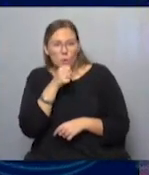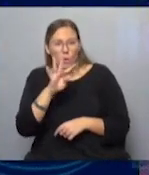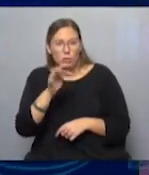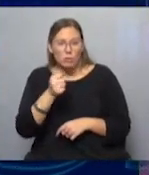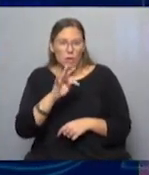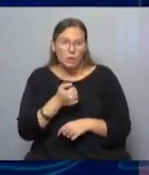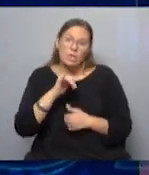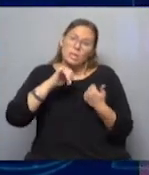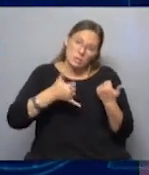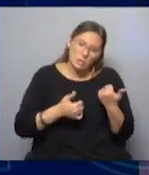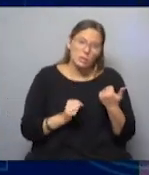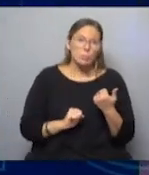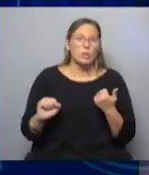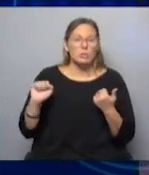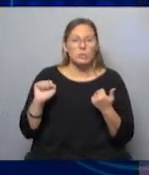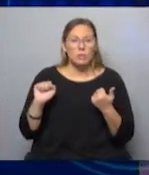bueno todos uno